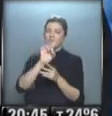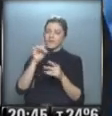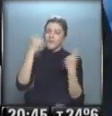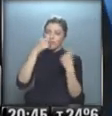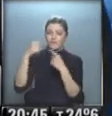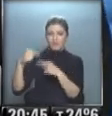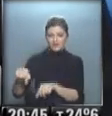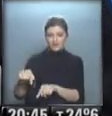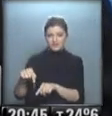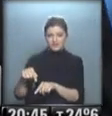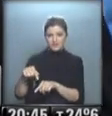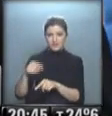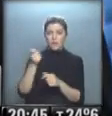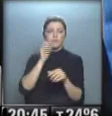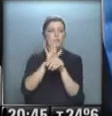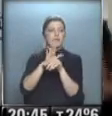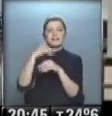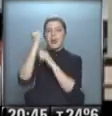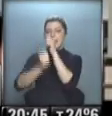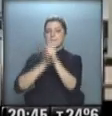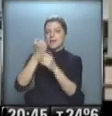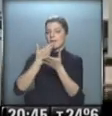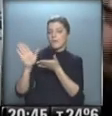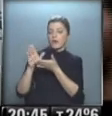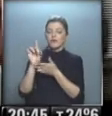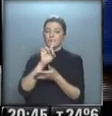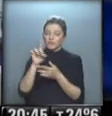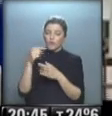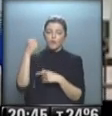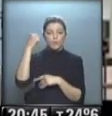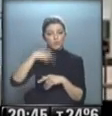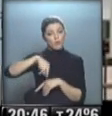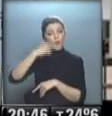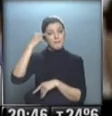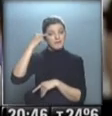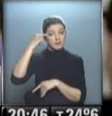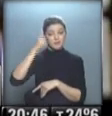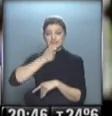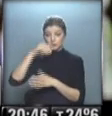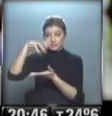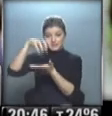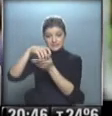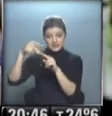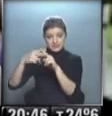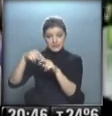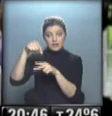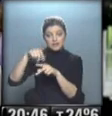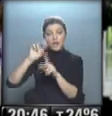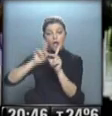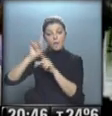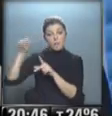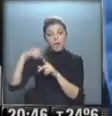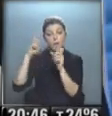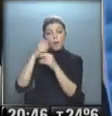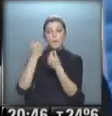para desplazar una empresa de la operación nacional. Nosotros consideramos que tener o no tener un hangar no es que no tenga consecuencias, lo que pasa es que no implica